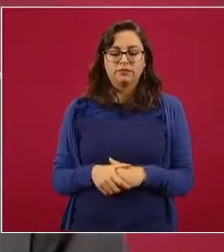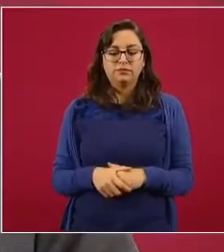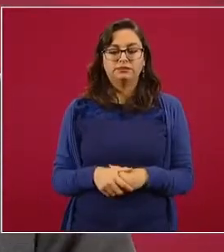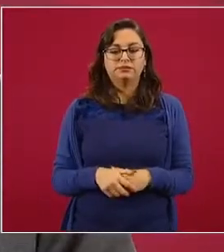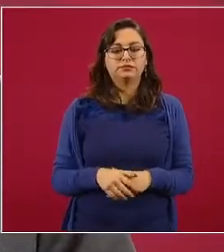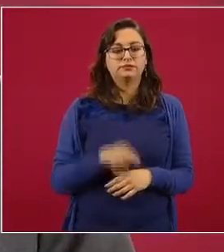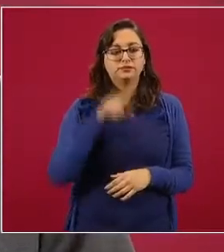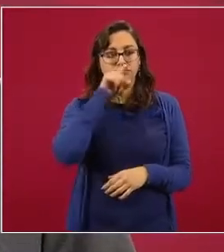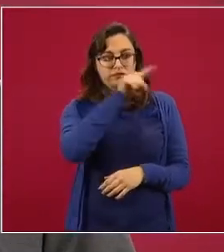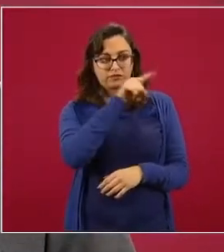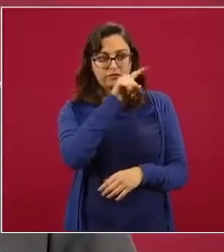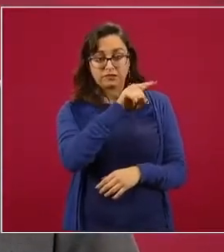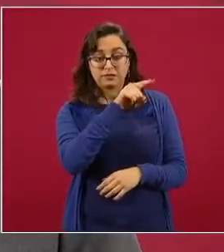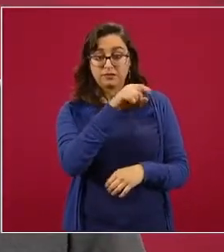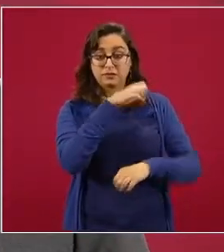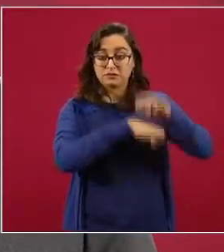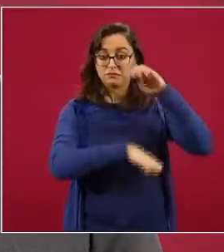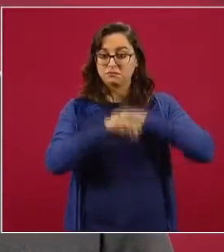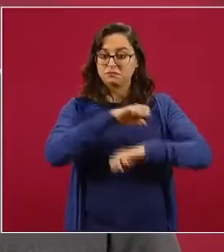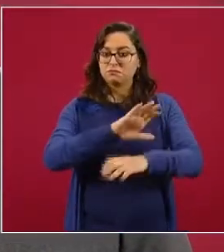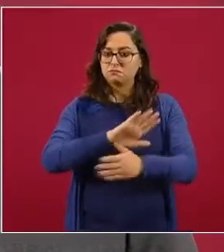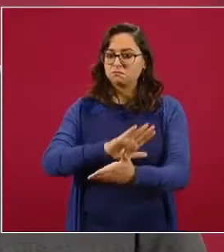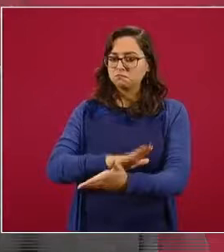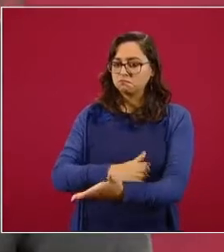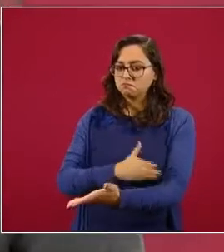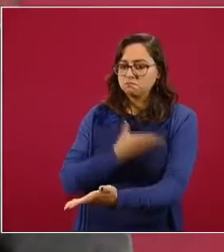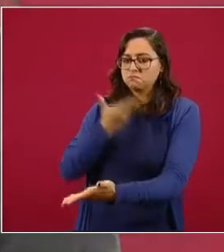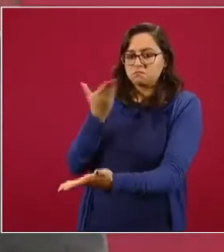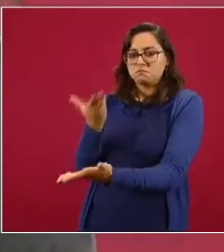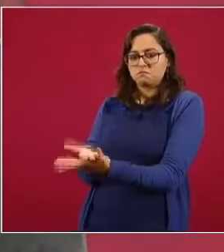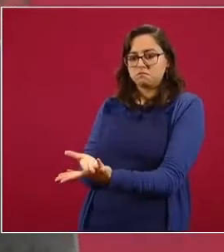Presentaron un documento